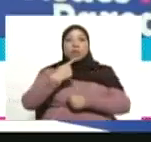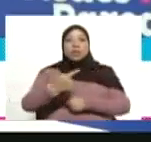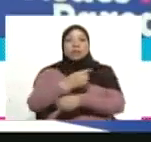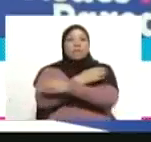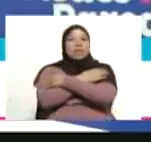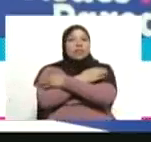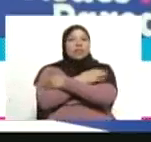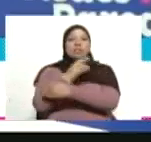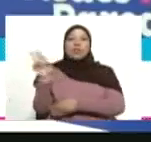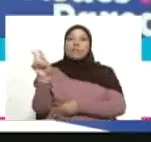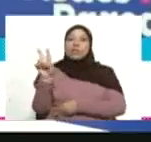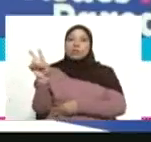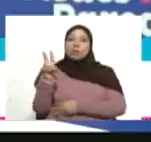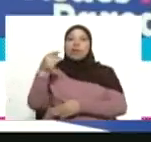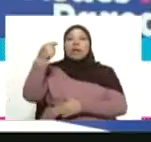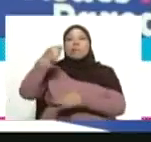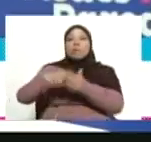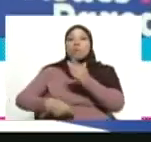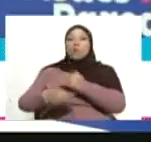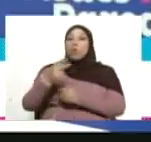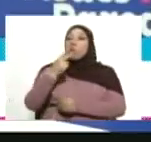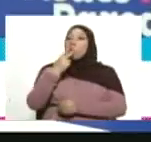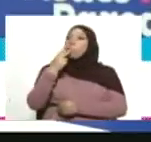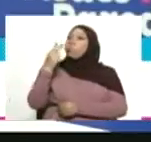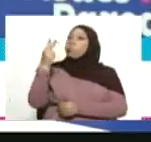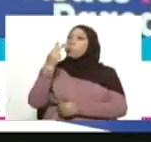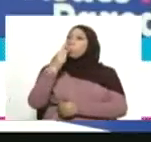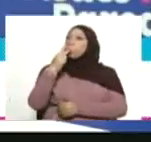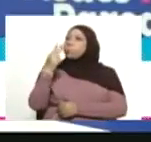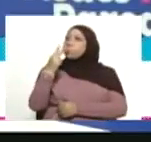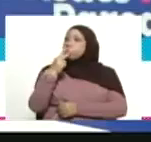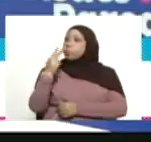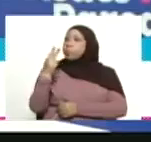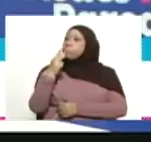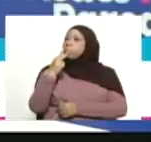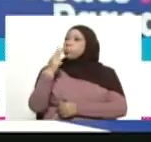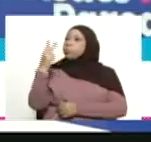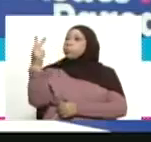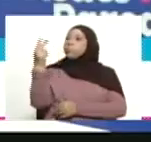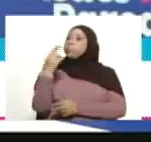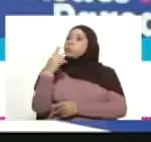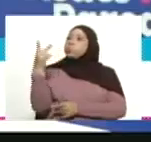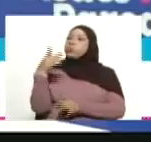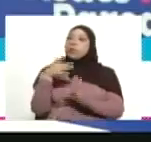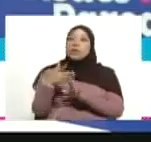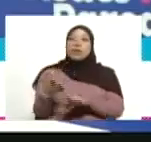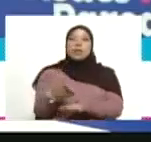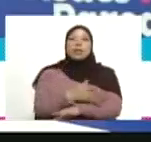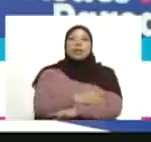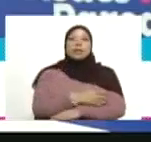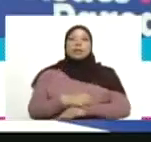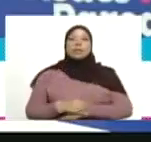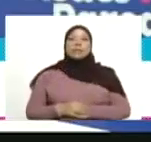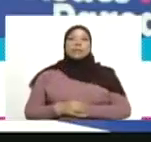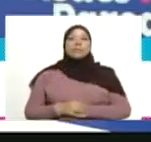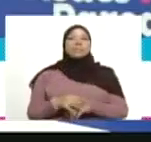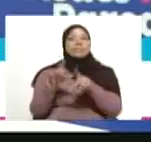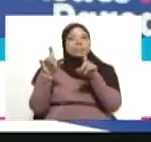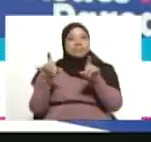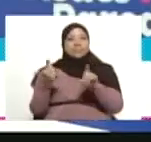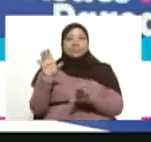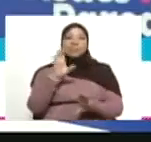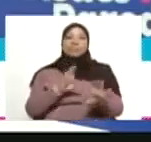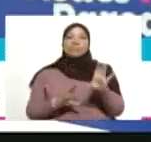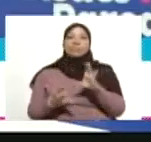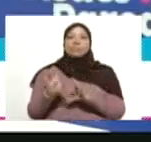Vamos adelante en la preservación de la salud ante lo que se ha comprobado